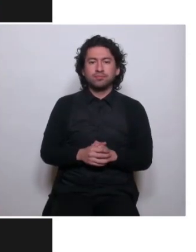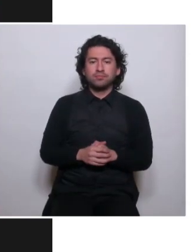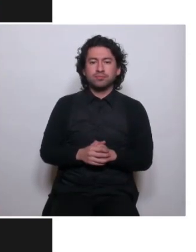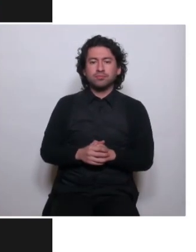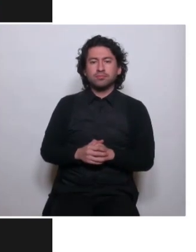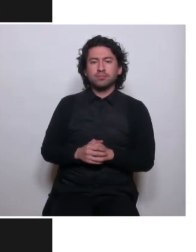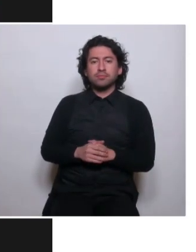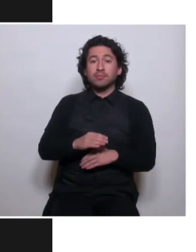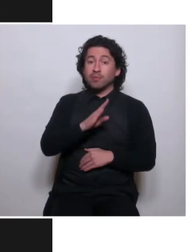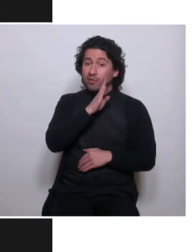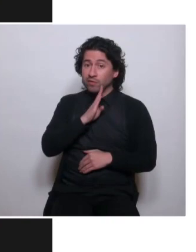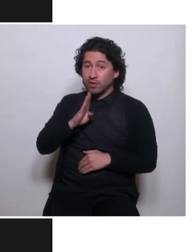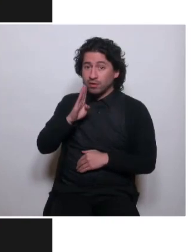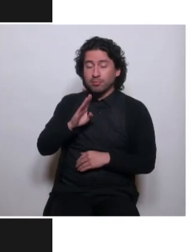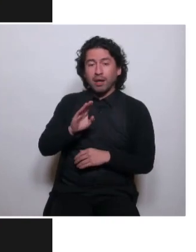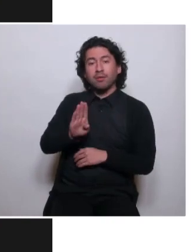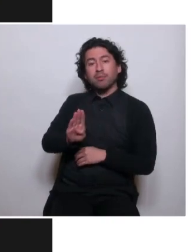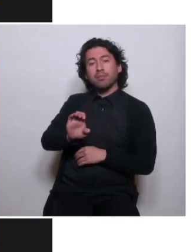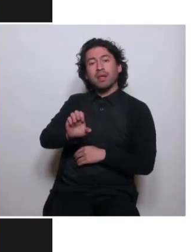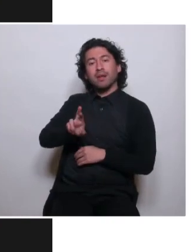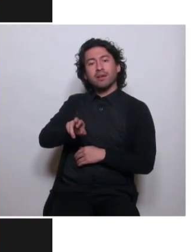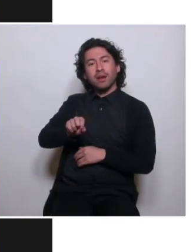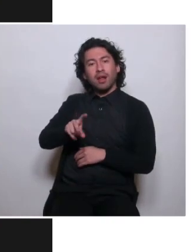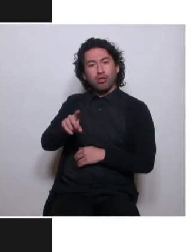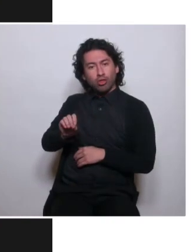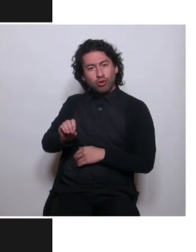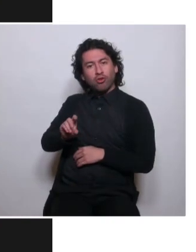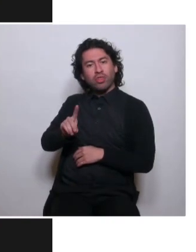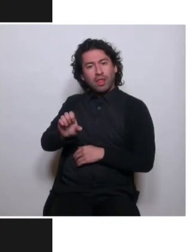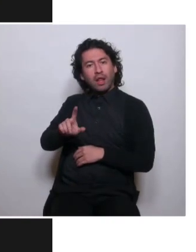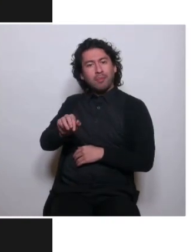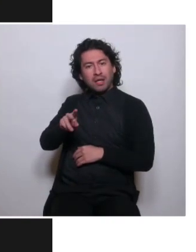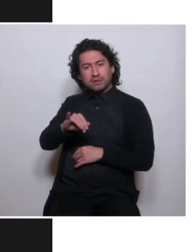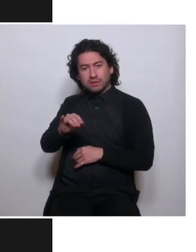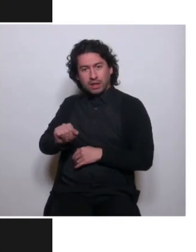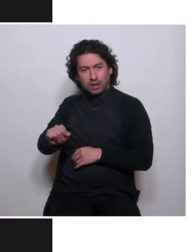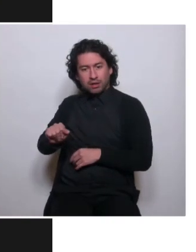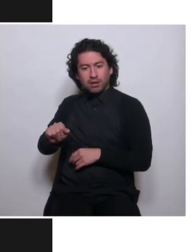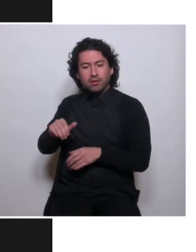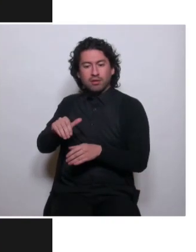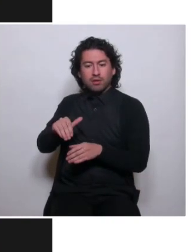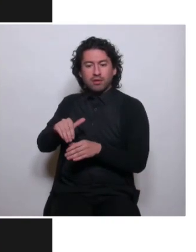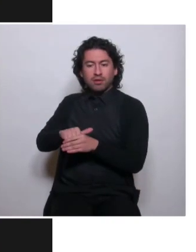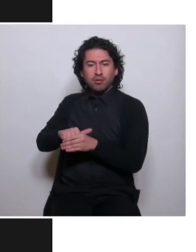Señor Bernardo de la Maza, ¿cómo vota? Gracias, secretario.